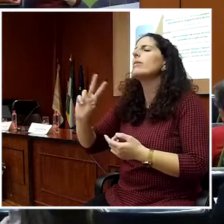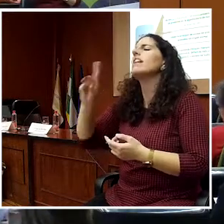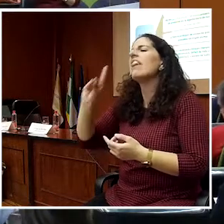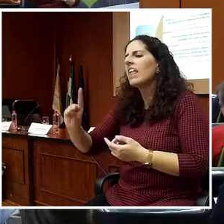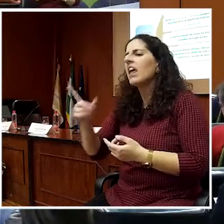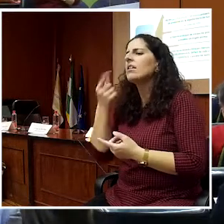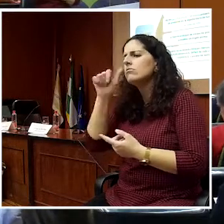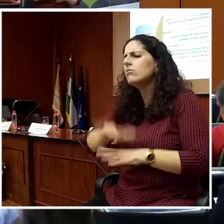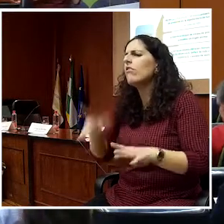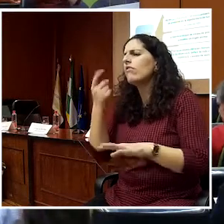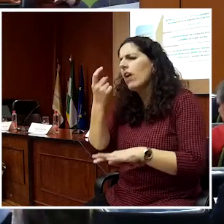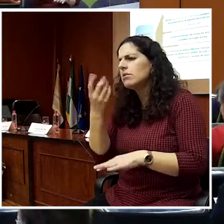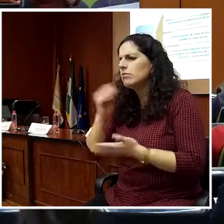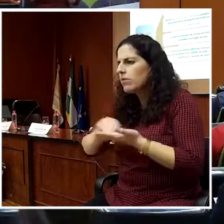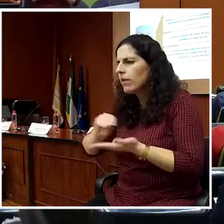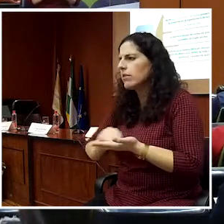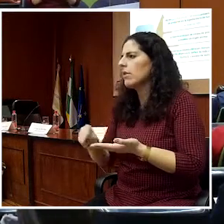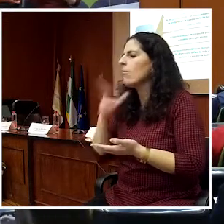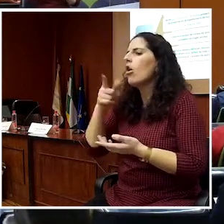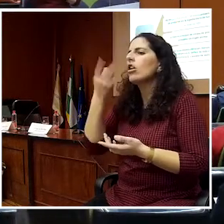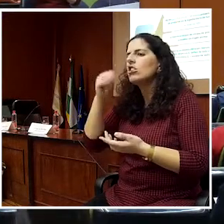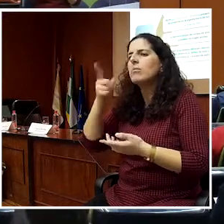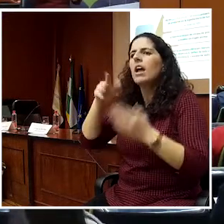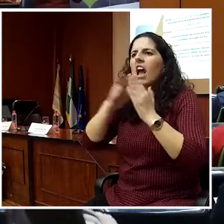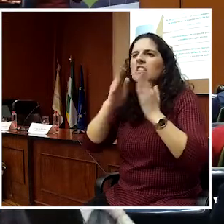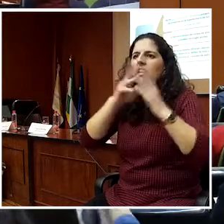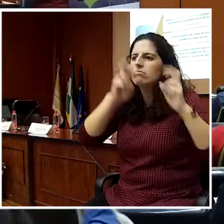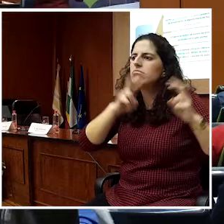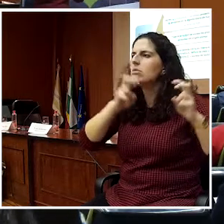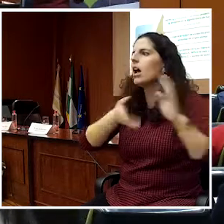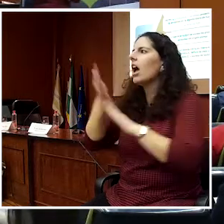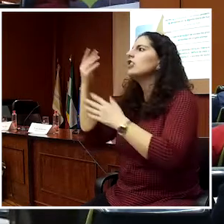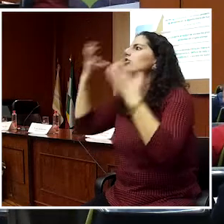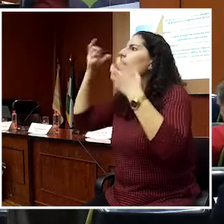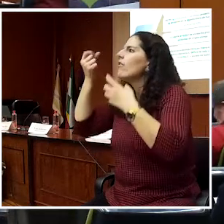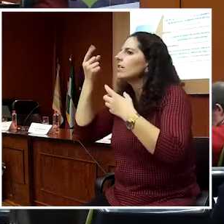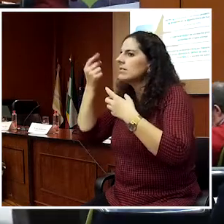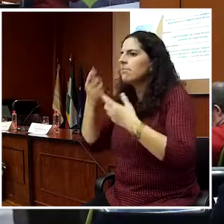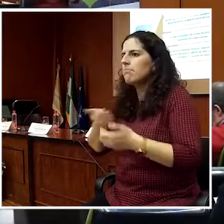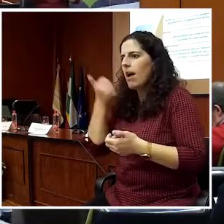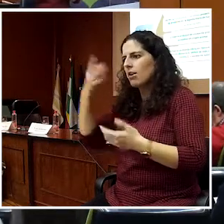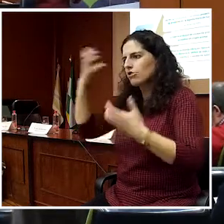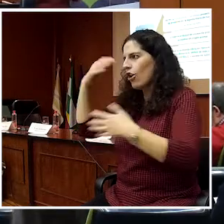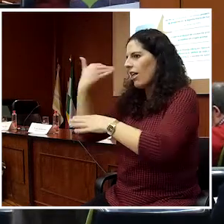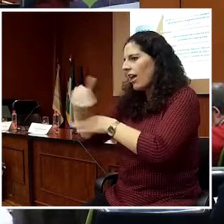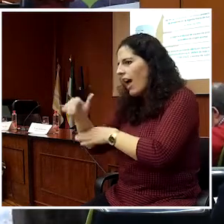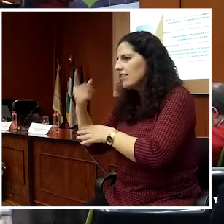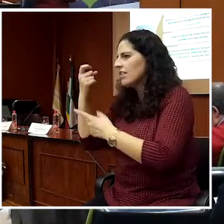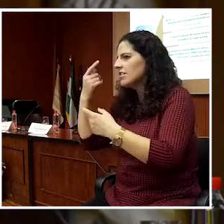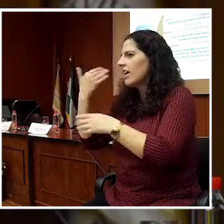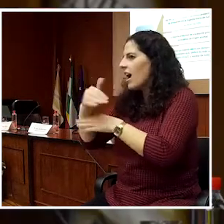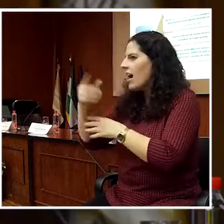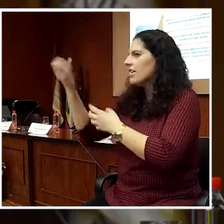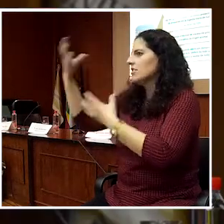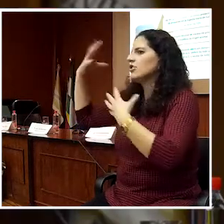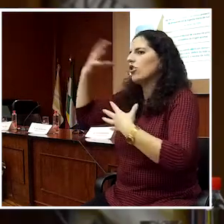por falta a veces incluso de exposición solar asociada al sedentarismo, y un exceso de sodio. Todos